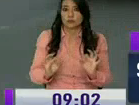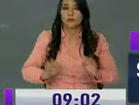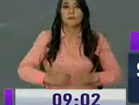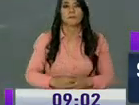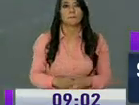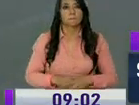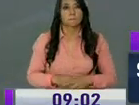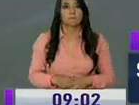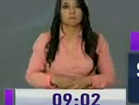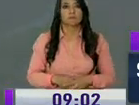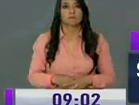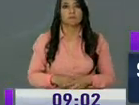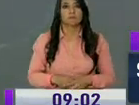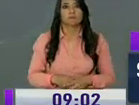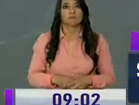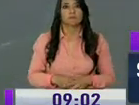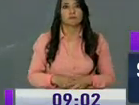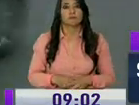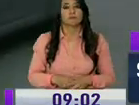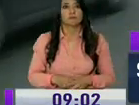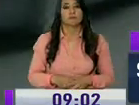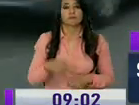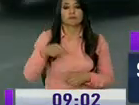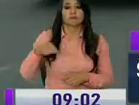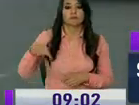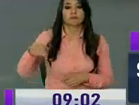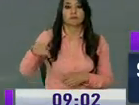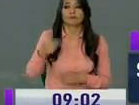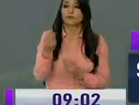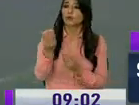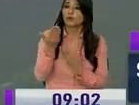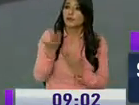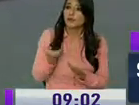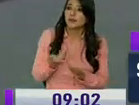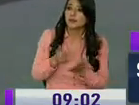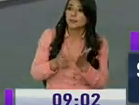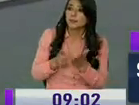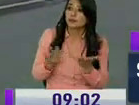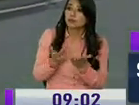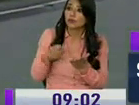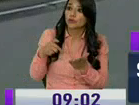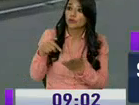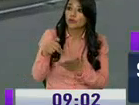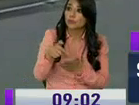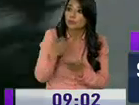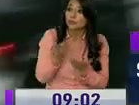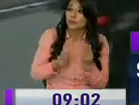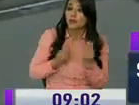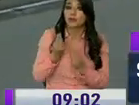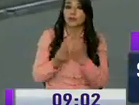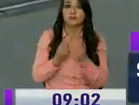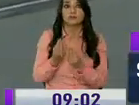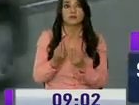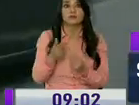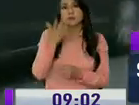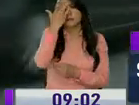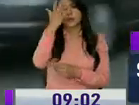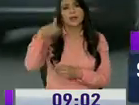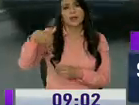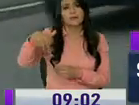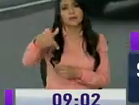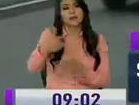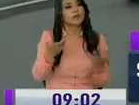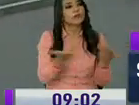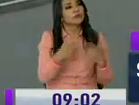sectores. Vamos a intentar también, cuando la gente llegue por acá, que nos cuente de primera mano cuál ha sido su impresión también y por qué caminan, desde qué